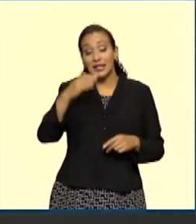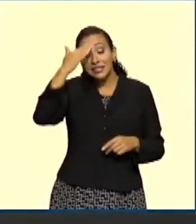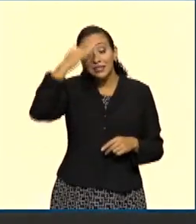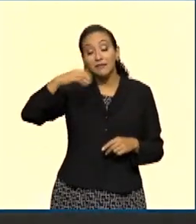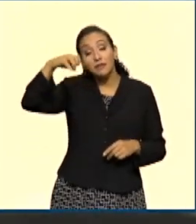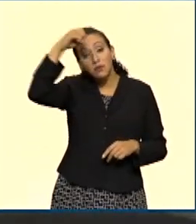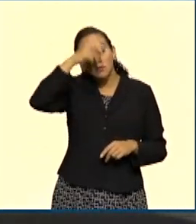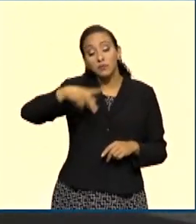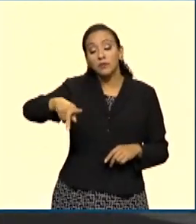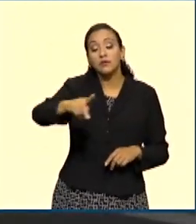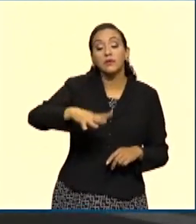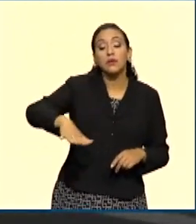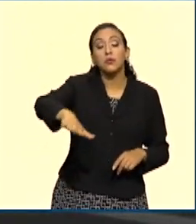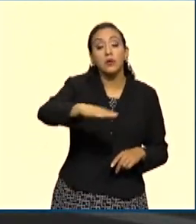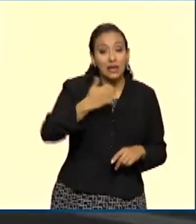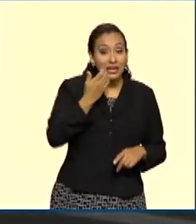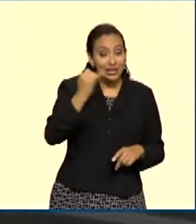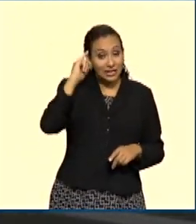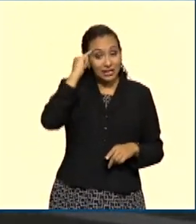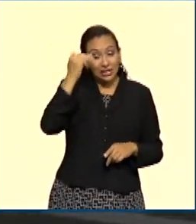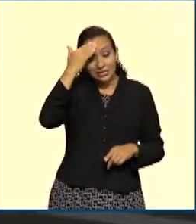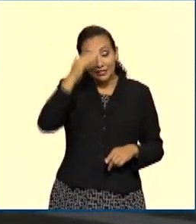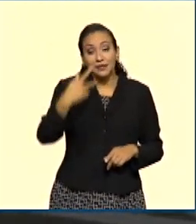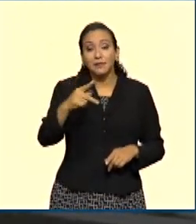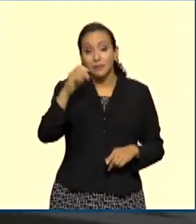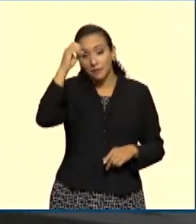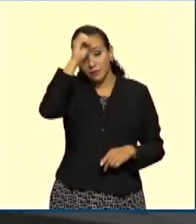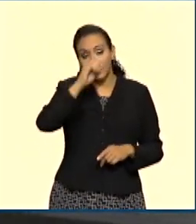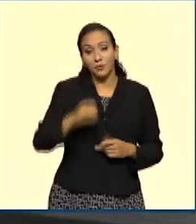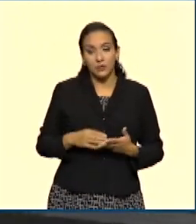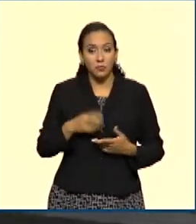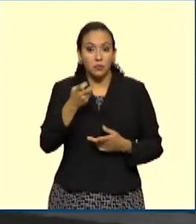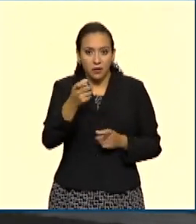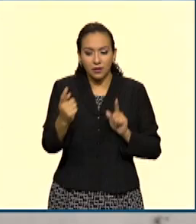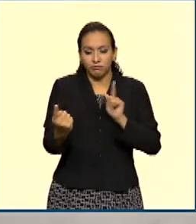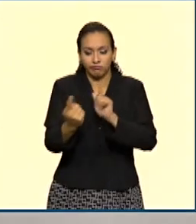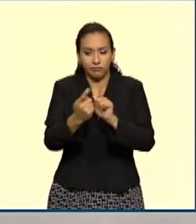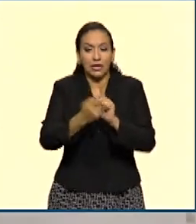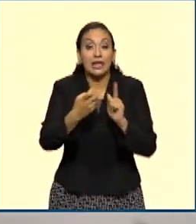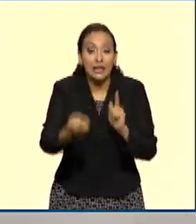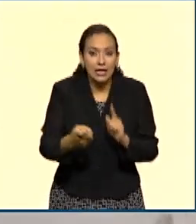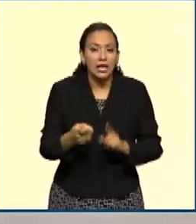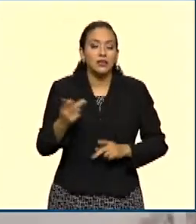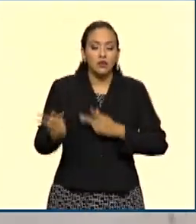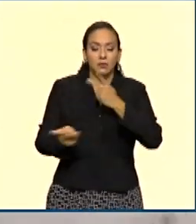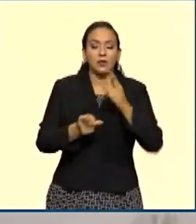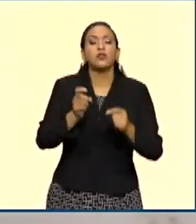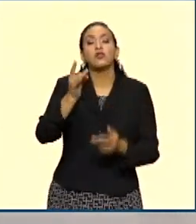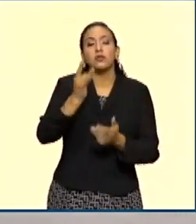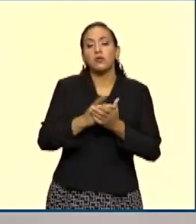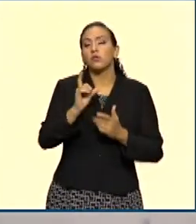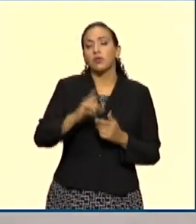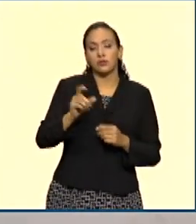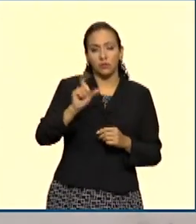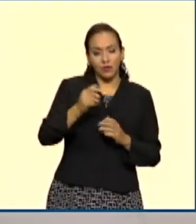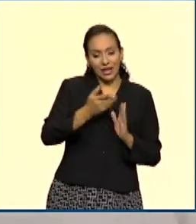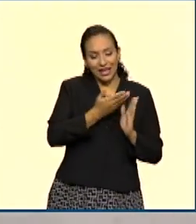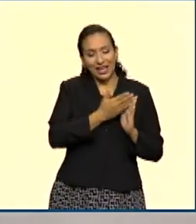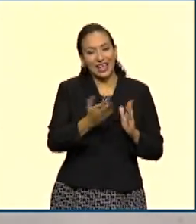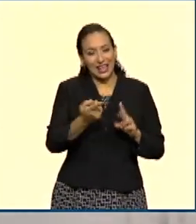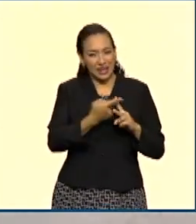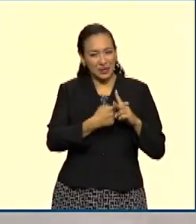propuestas de los pueblos y comunidades indígenas, y que la consulta solo se realizaría en la fase de elaboración de la